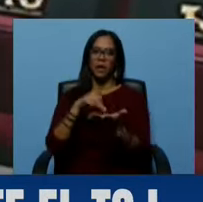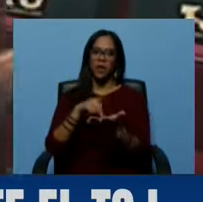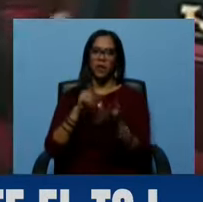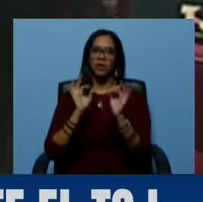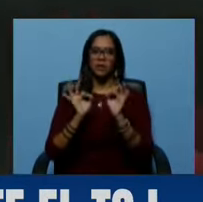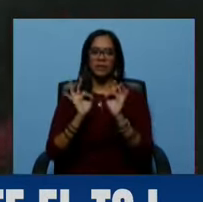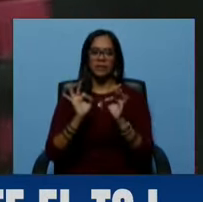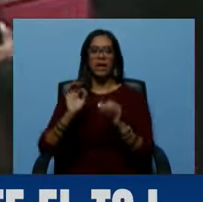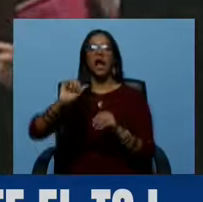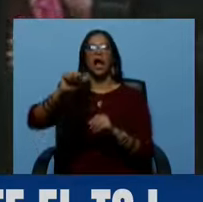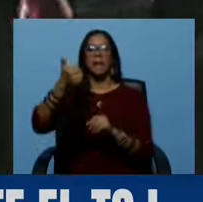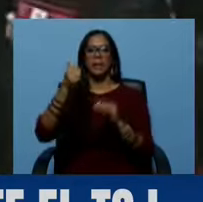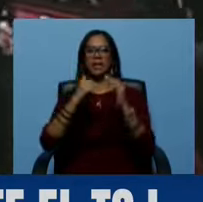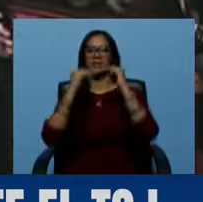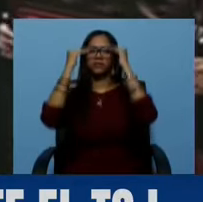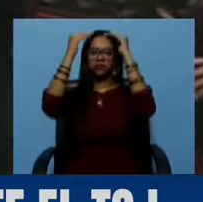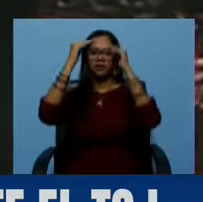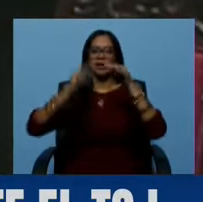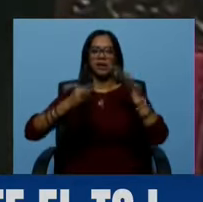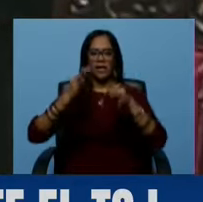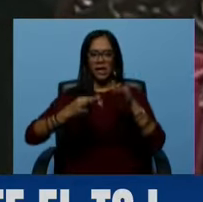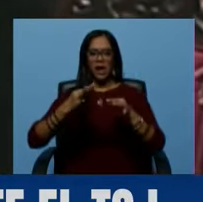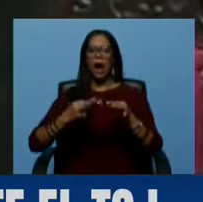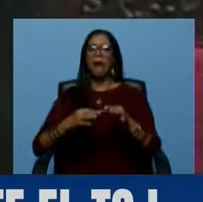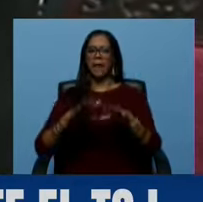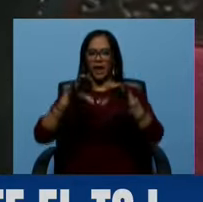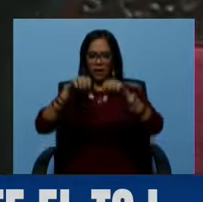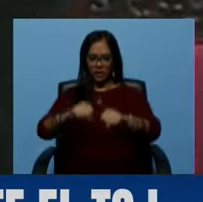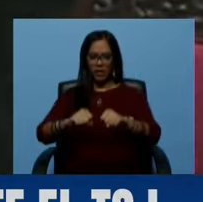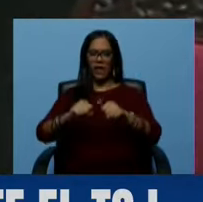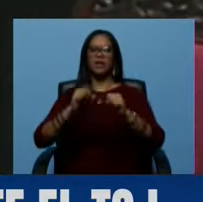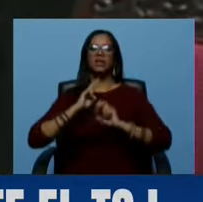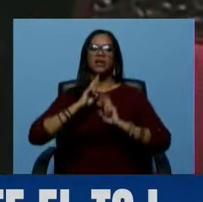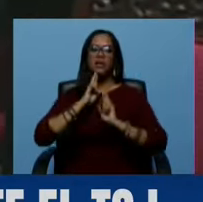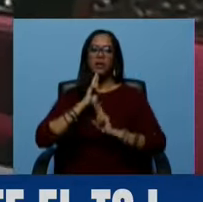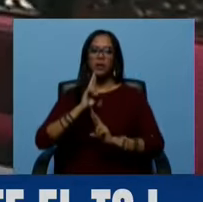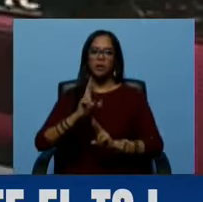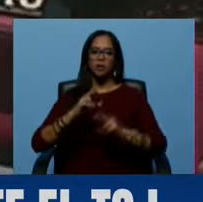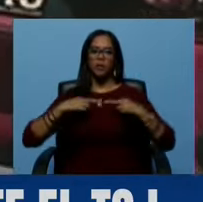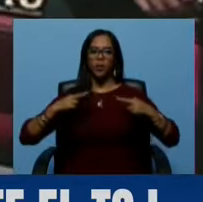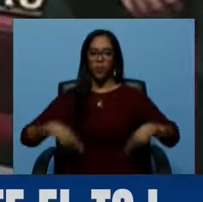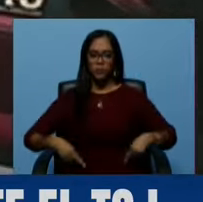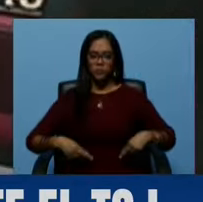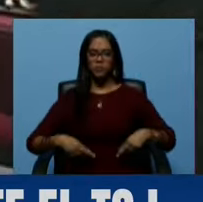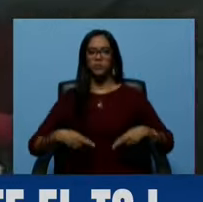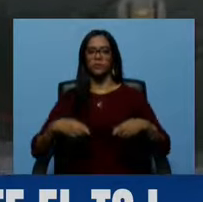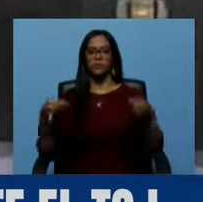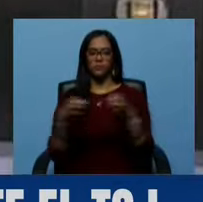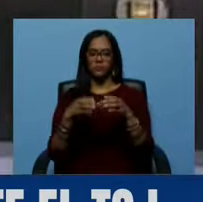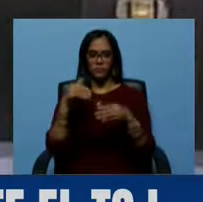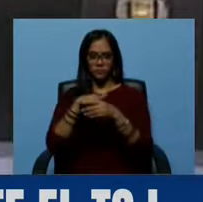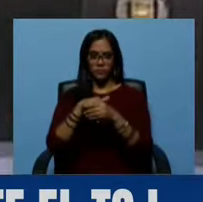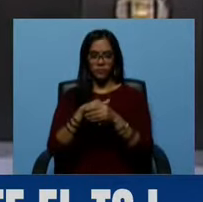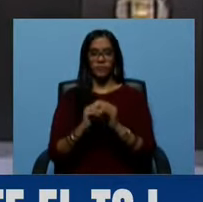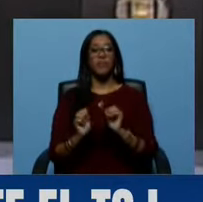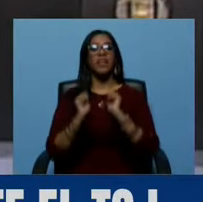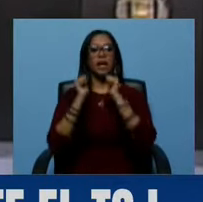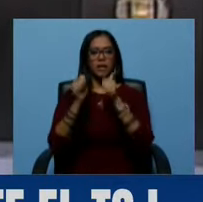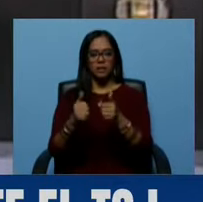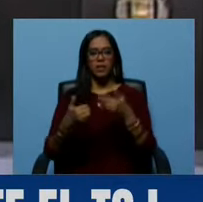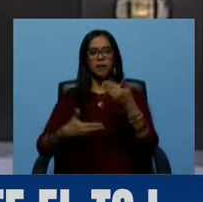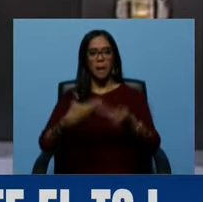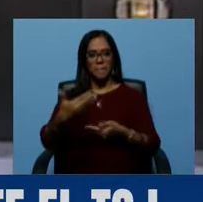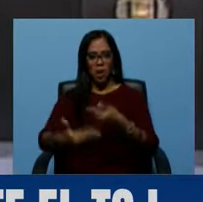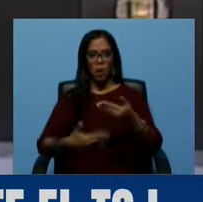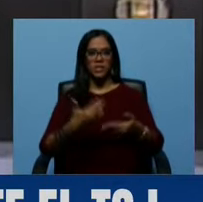al máximo ente judicial para interponer este recurso contencioso electoral y de esta manera iniciar este proceso